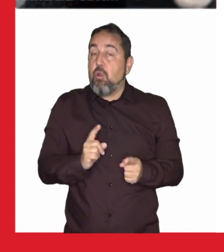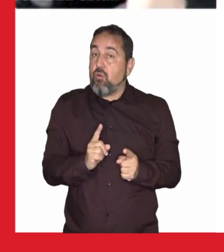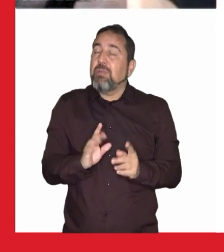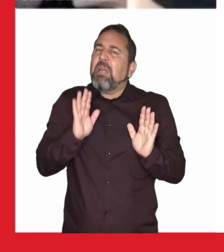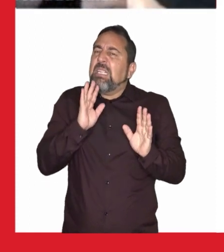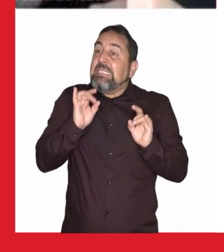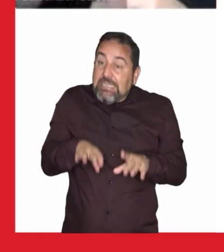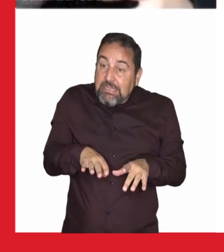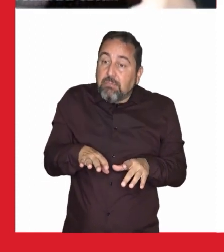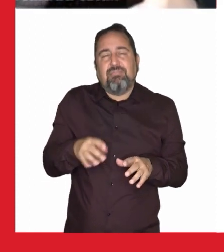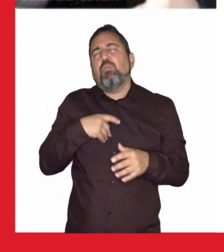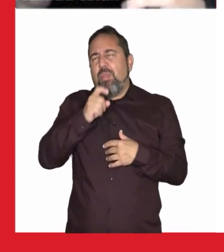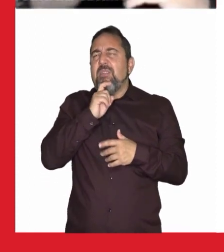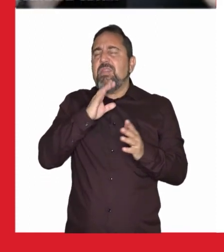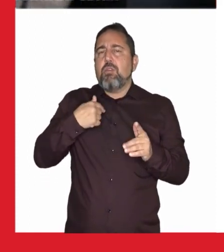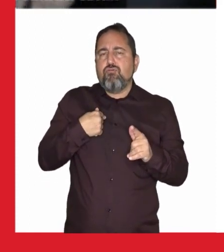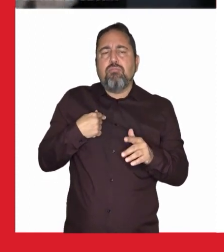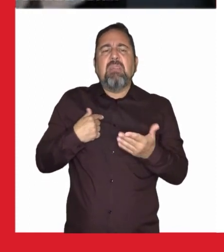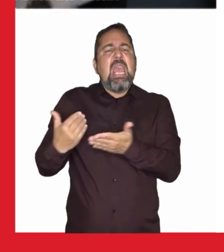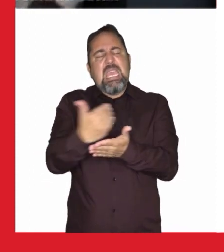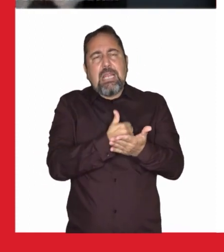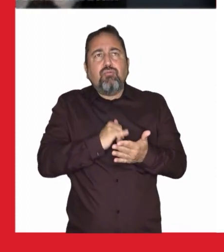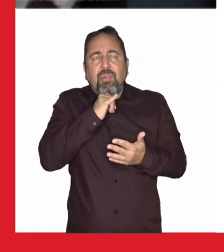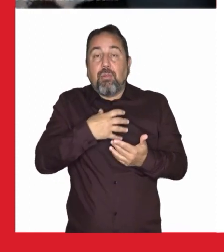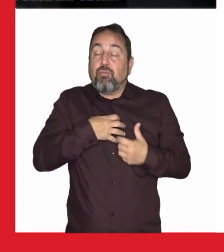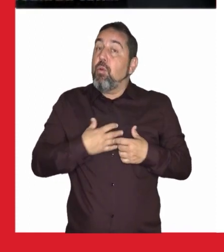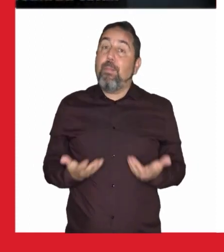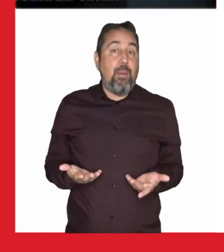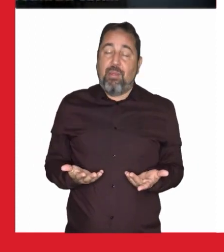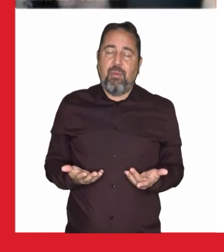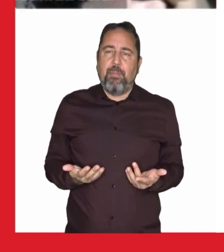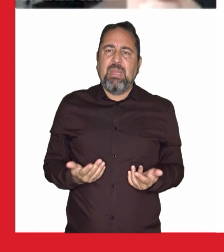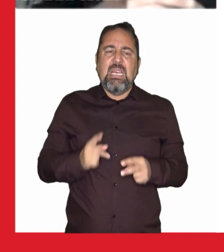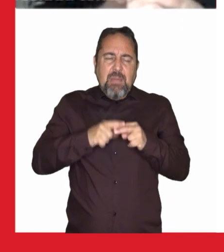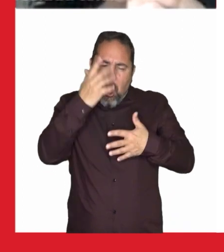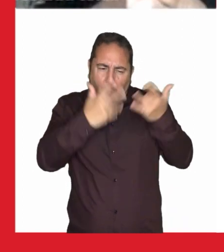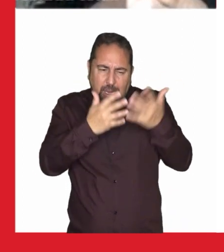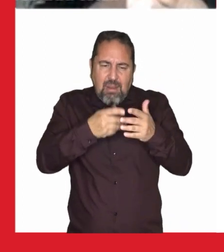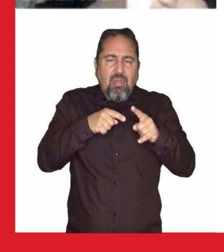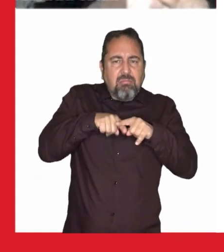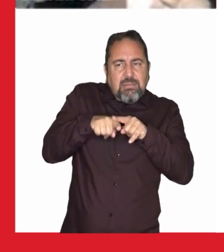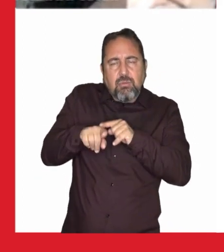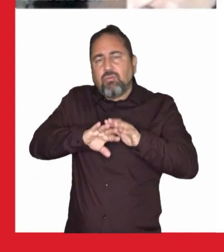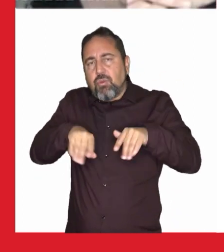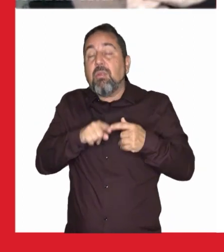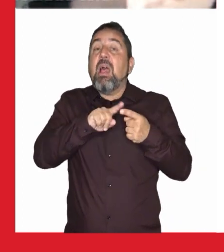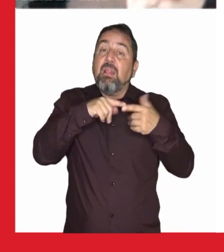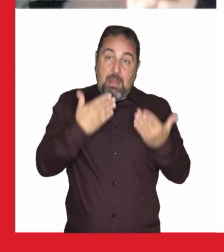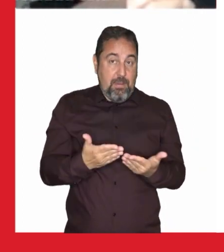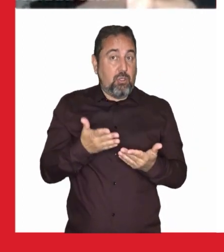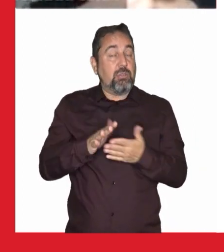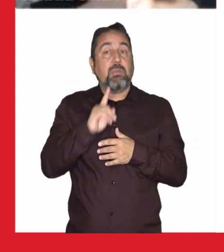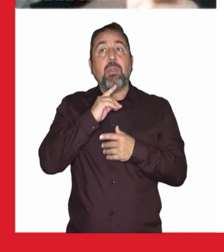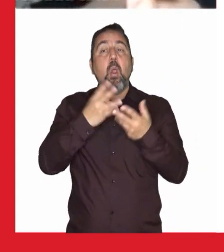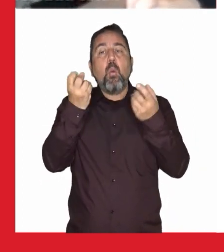con producir la propuesta de valor, pero sin ello es difícil que yo pueda generar los ingresos suficientes. Toda la parte de